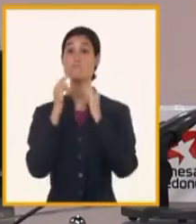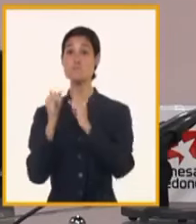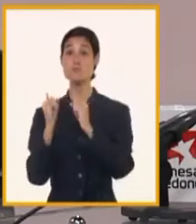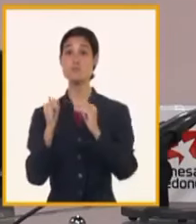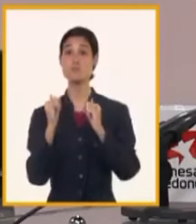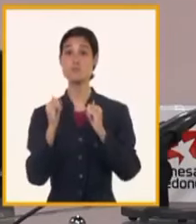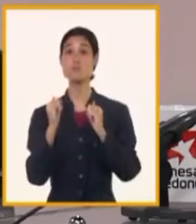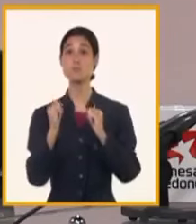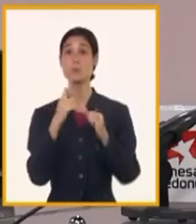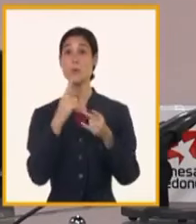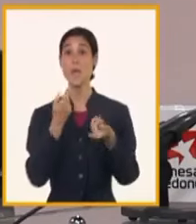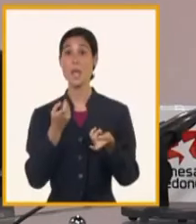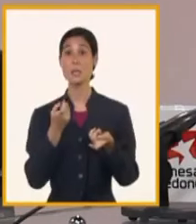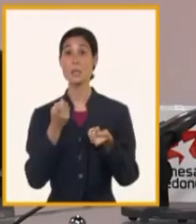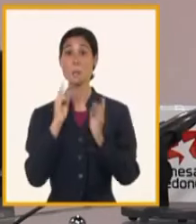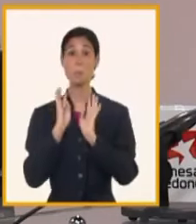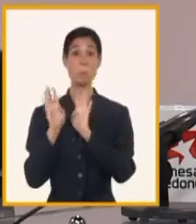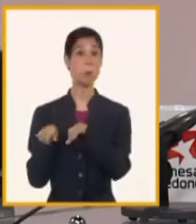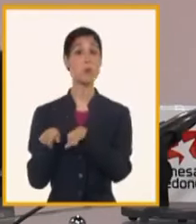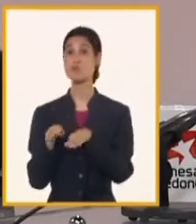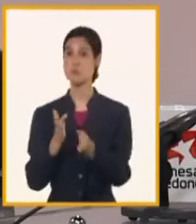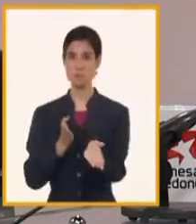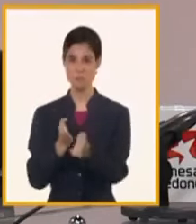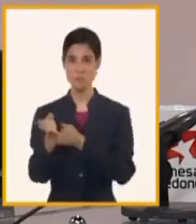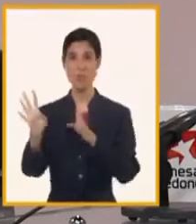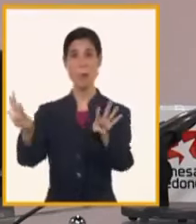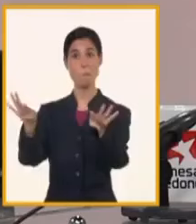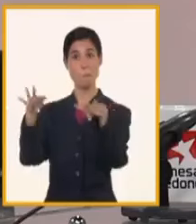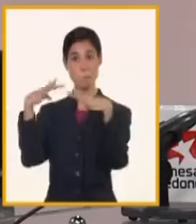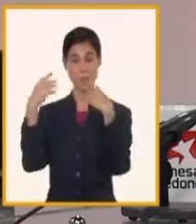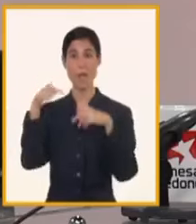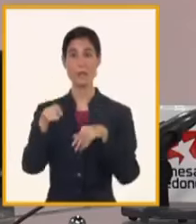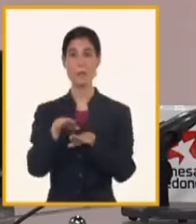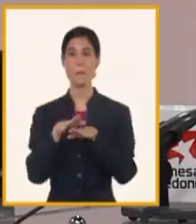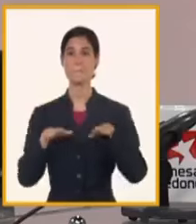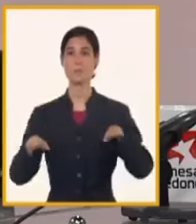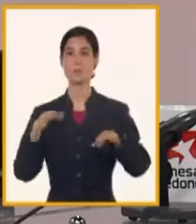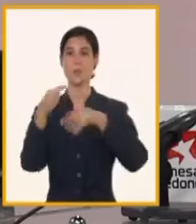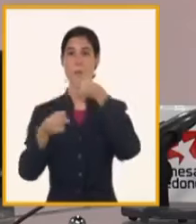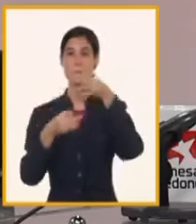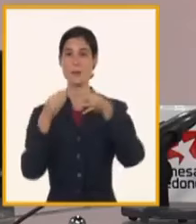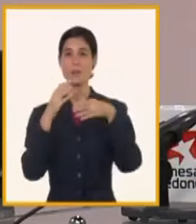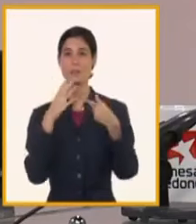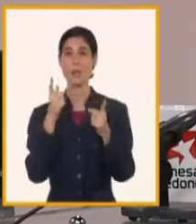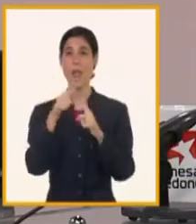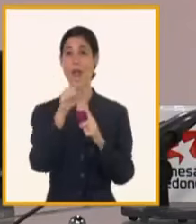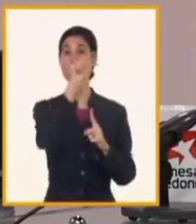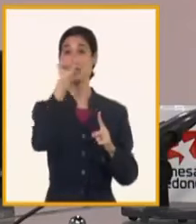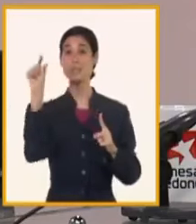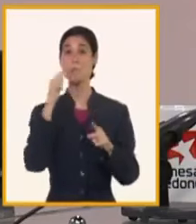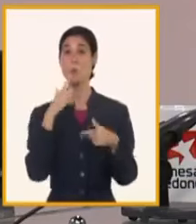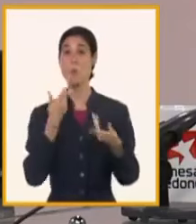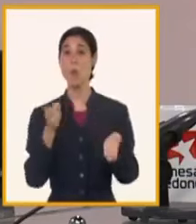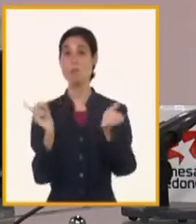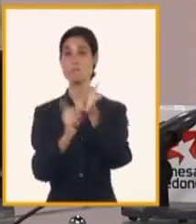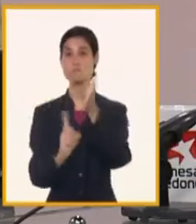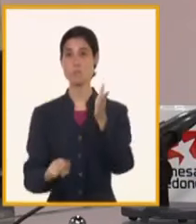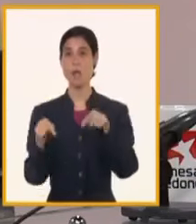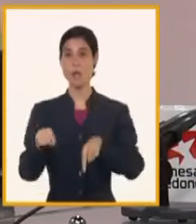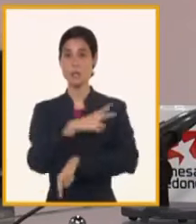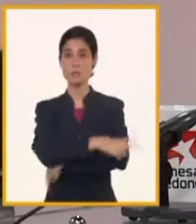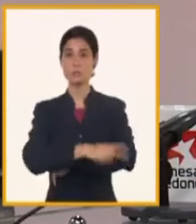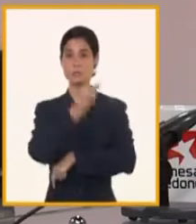parte de la televisión que la mesa redunda Hoy está hablando de uno de los temas que más interesa al país la situación